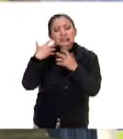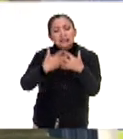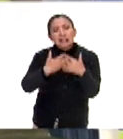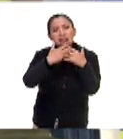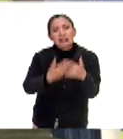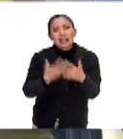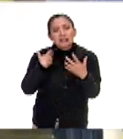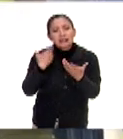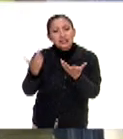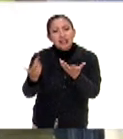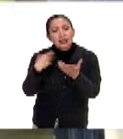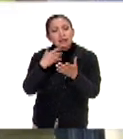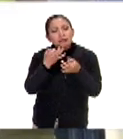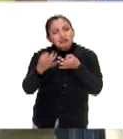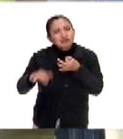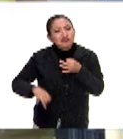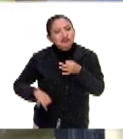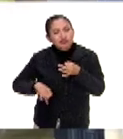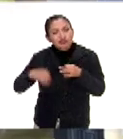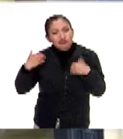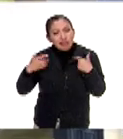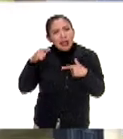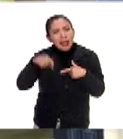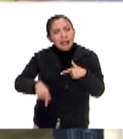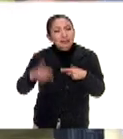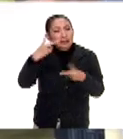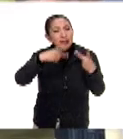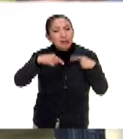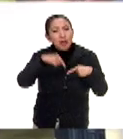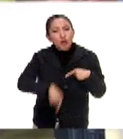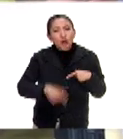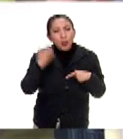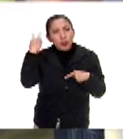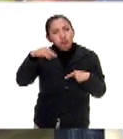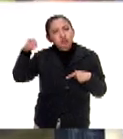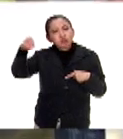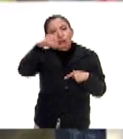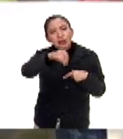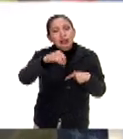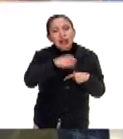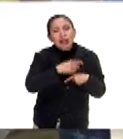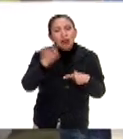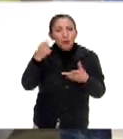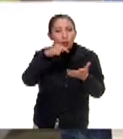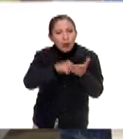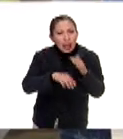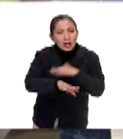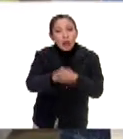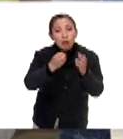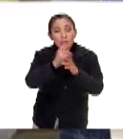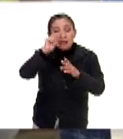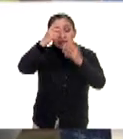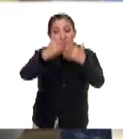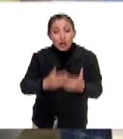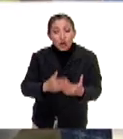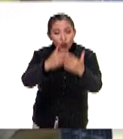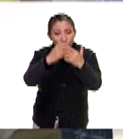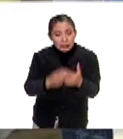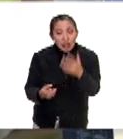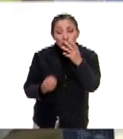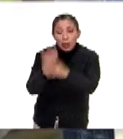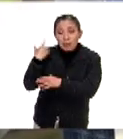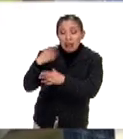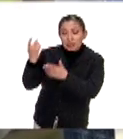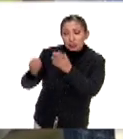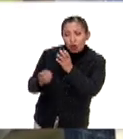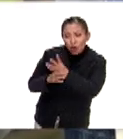industria de atracciones. Y bueno, pues en esta ocasión estamos acá pues haciendo un recorrido, conociendo, como ya saben, las nuevas tecnologías, las